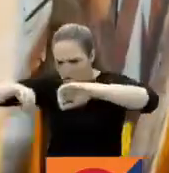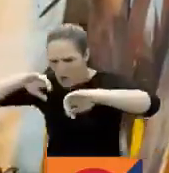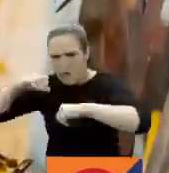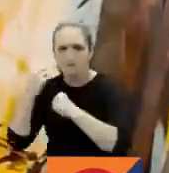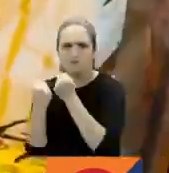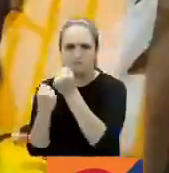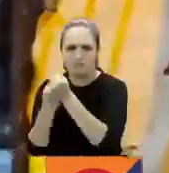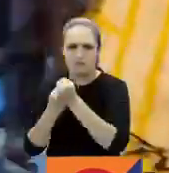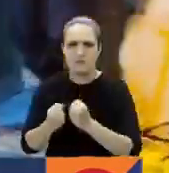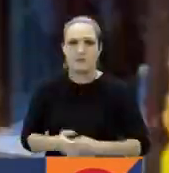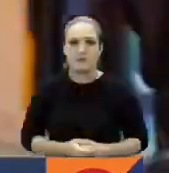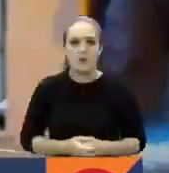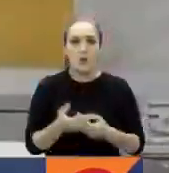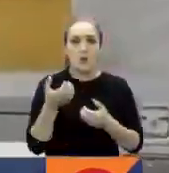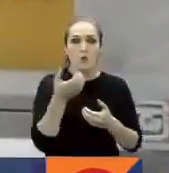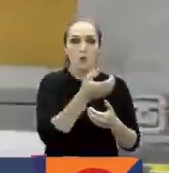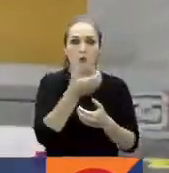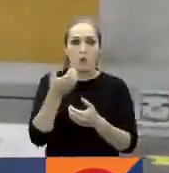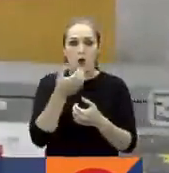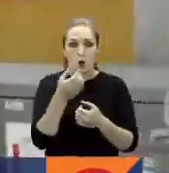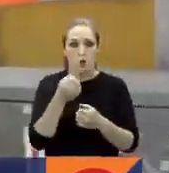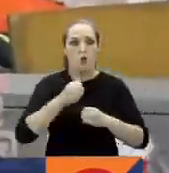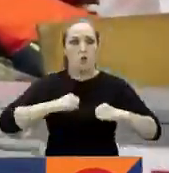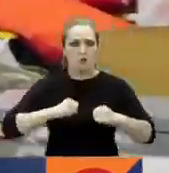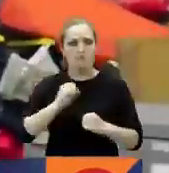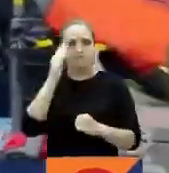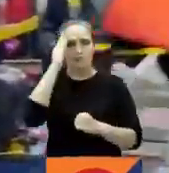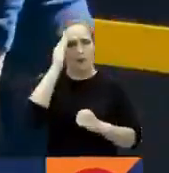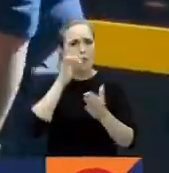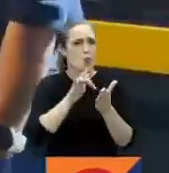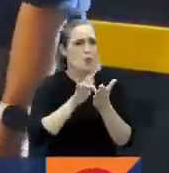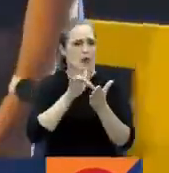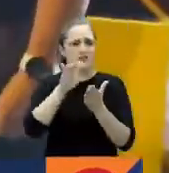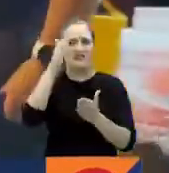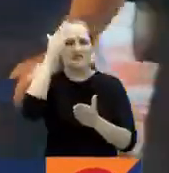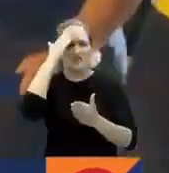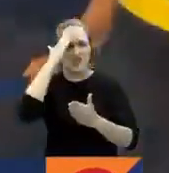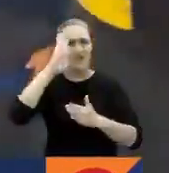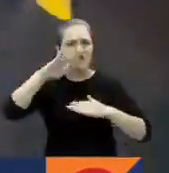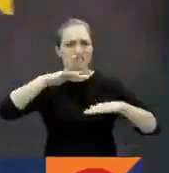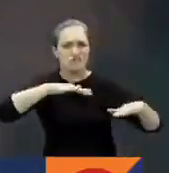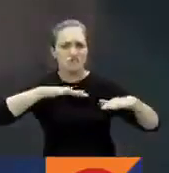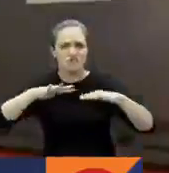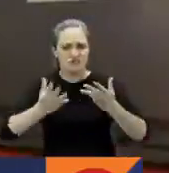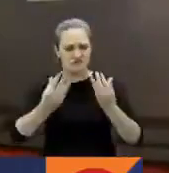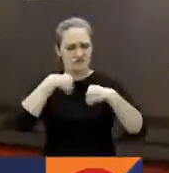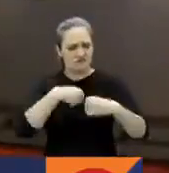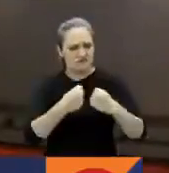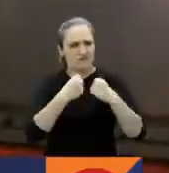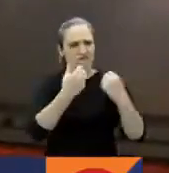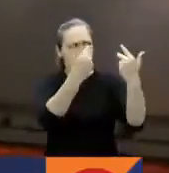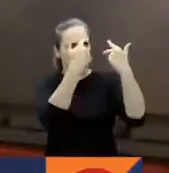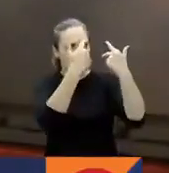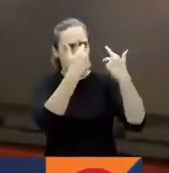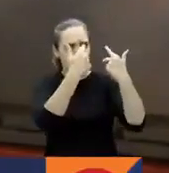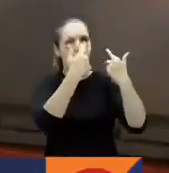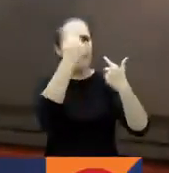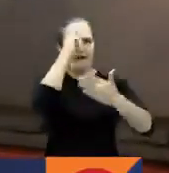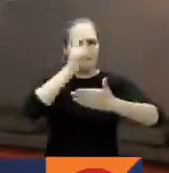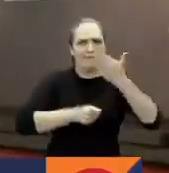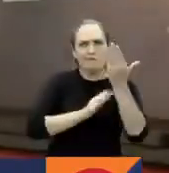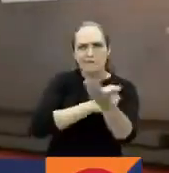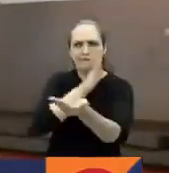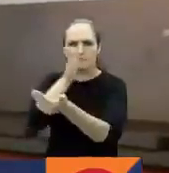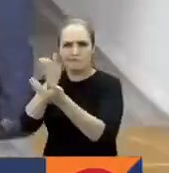El equipo del Cuerpo Oficial de Bomberos de Bogotá, especializado en la atención de emergencias como la ocurrida en Haití, viajó esta mañana para apoyar las acciones de búsqueda y